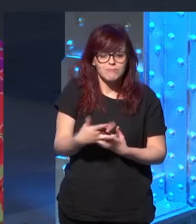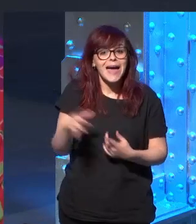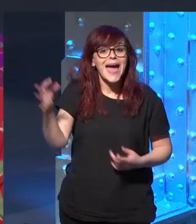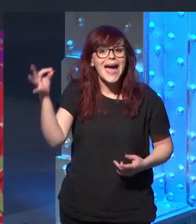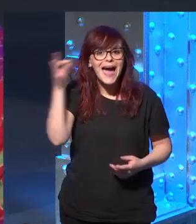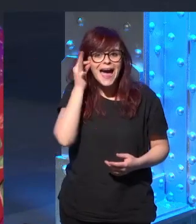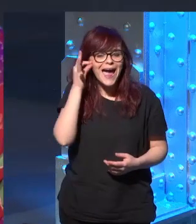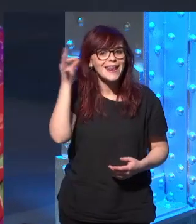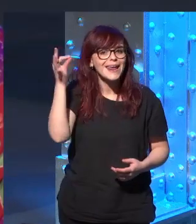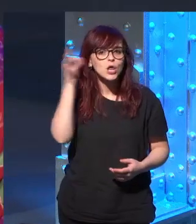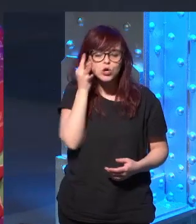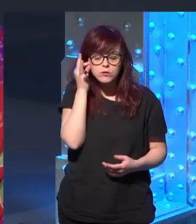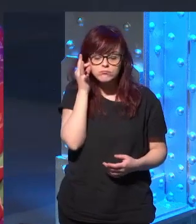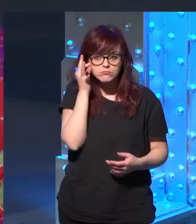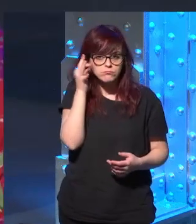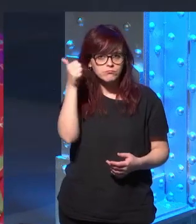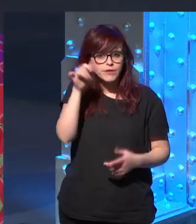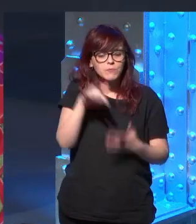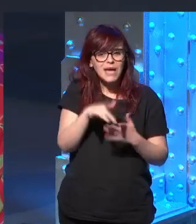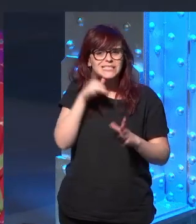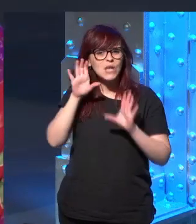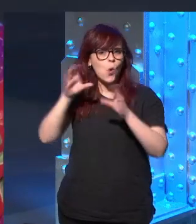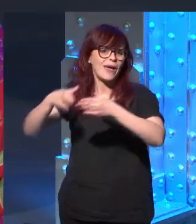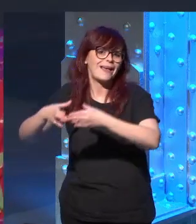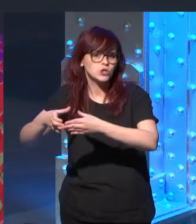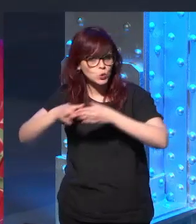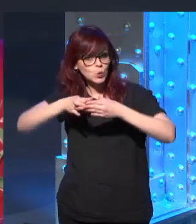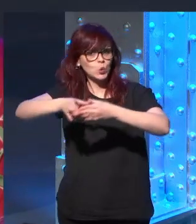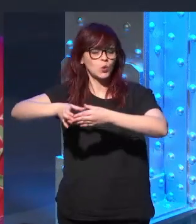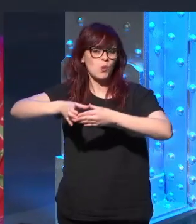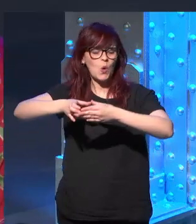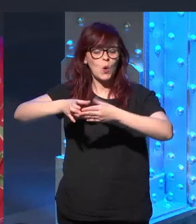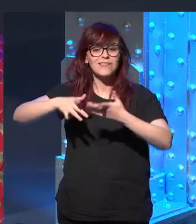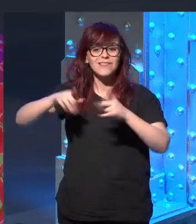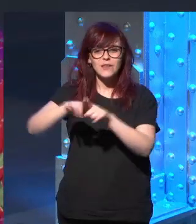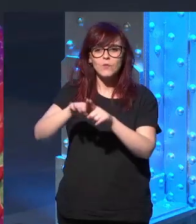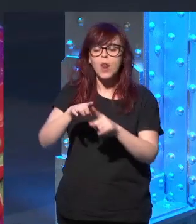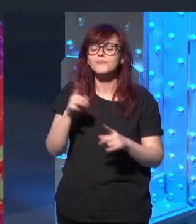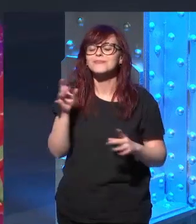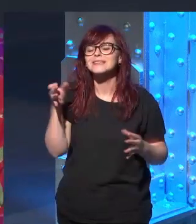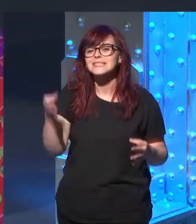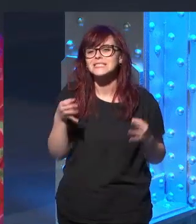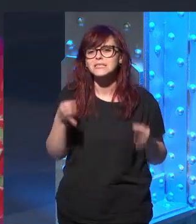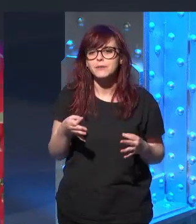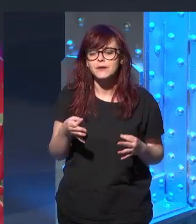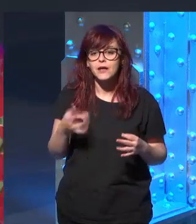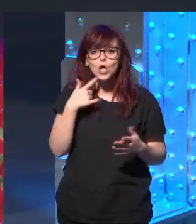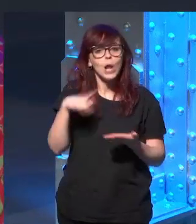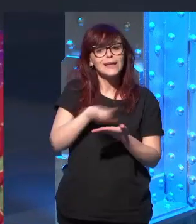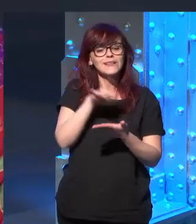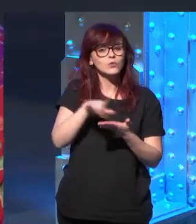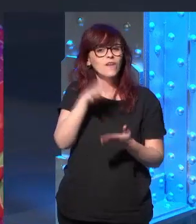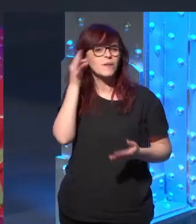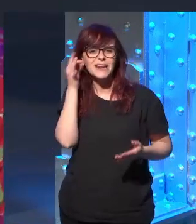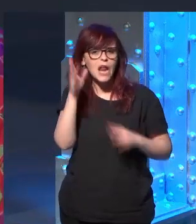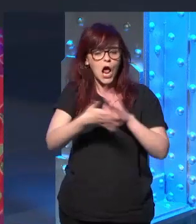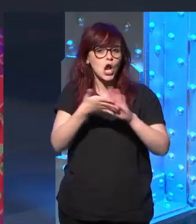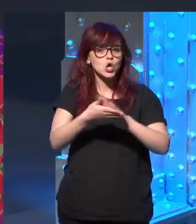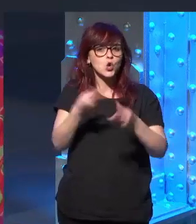género, todo el mundo salta. Es que es un gueto, es que... O, por ejemplo, esa respuesta de no, yo no hago literatura femenina.